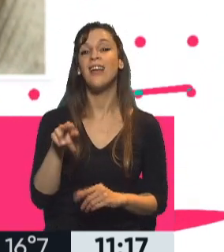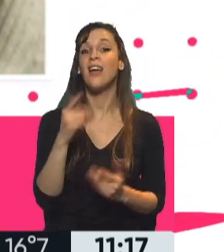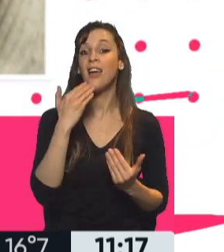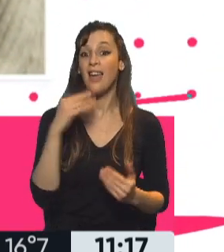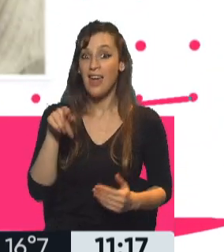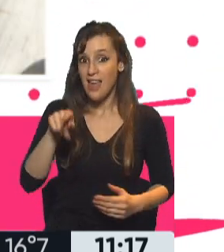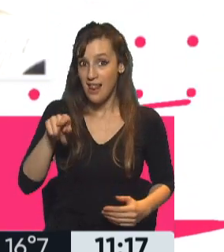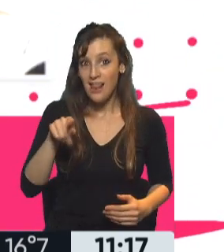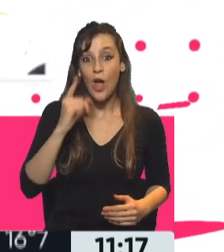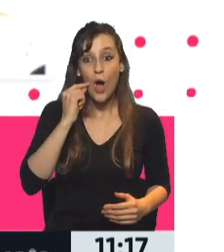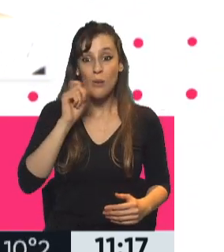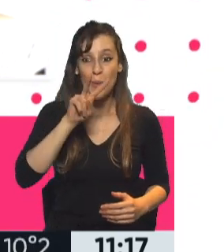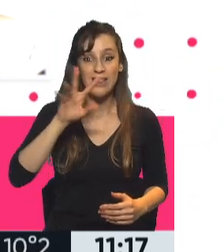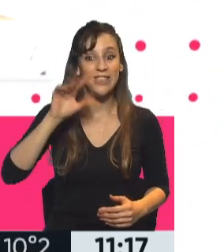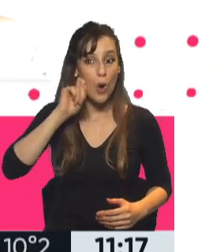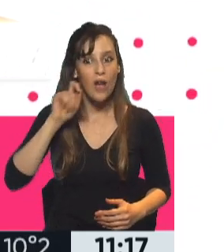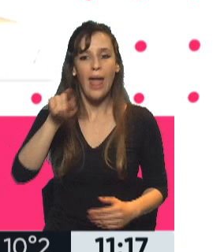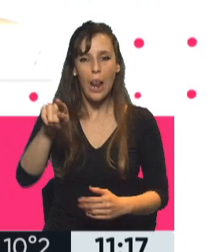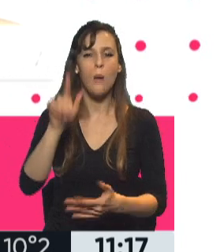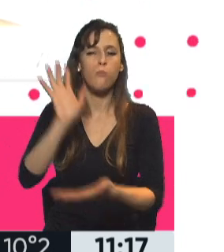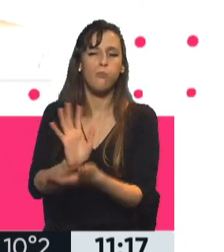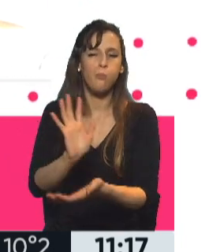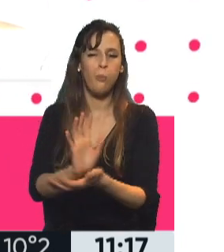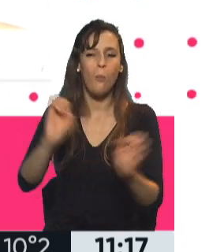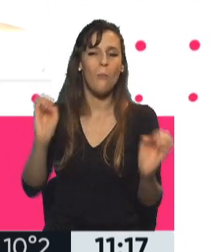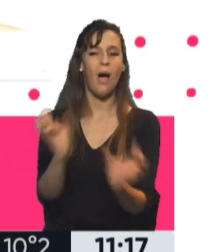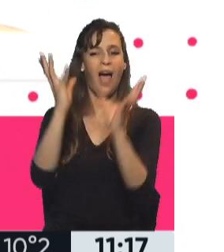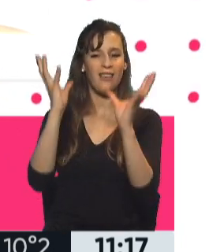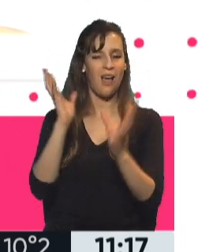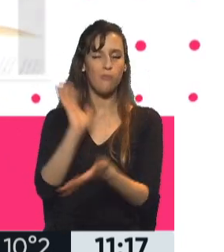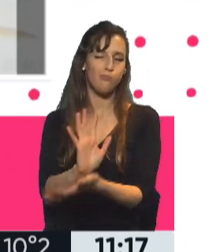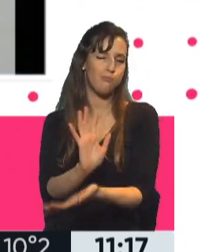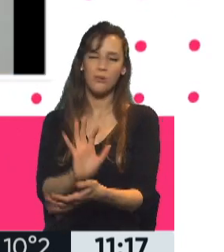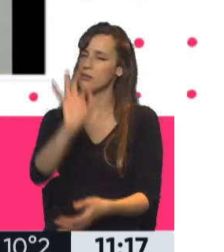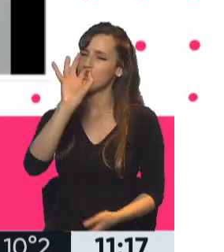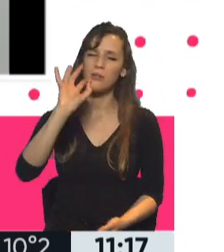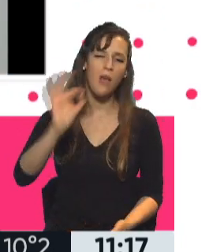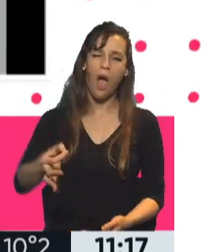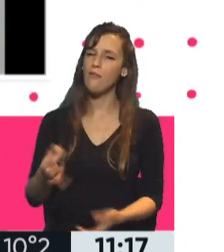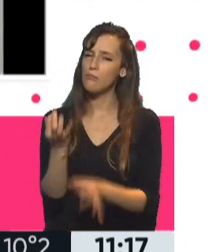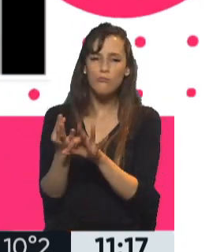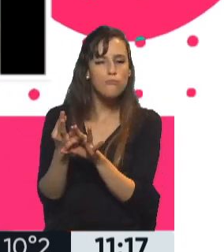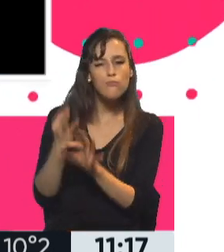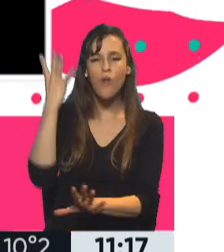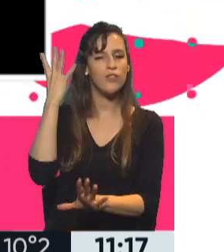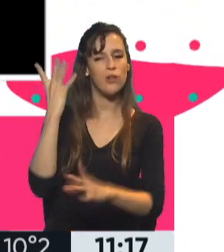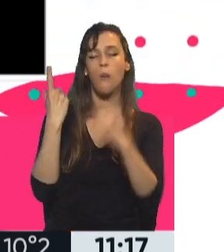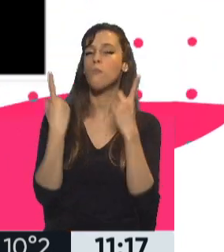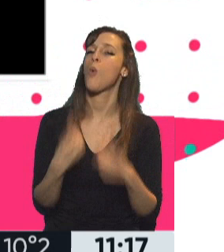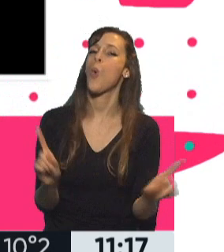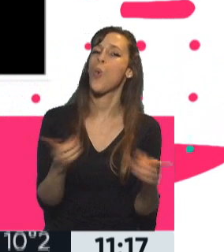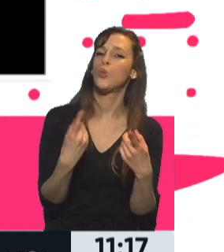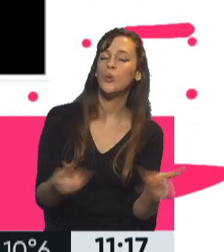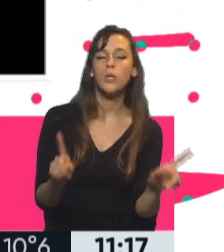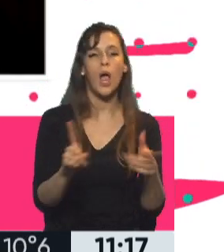empezamos a llamar el mago. Claro. Harry Potter. Empezó a juntar esos sonidos. Mirá. Y a ponerle música y a ponerle